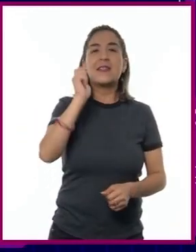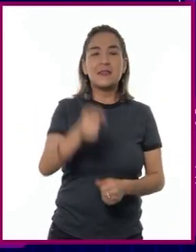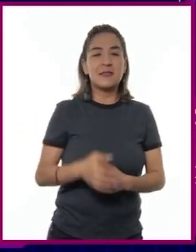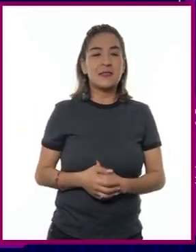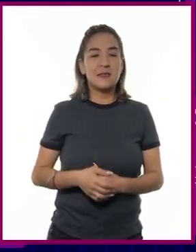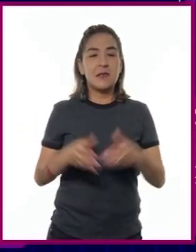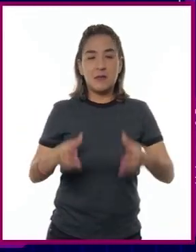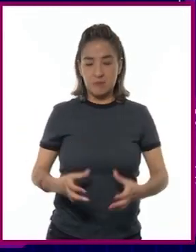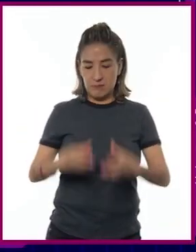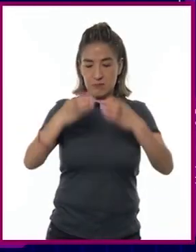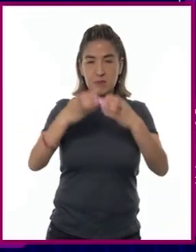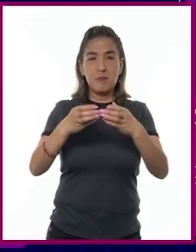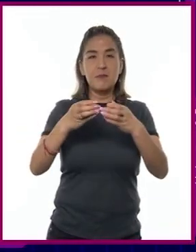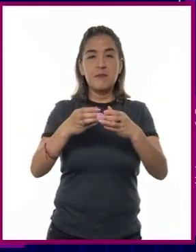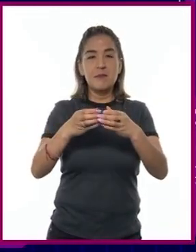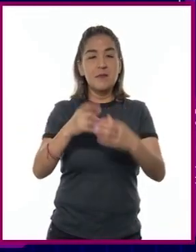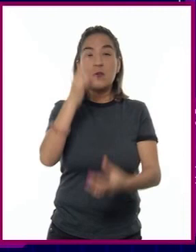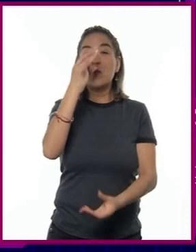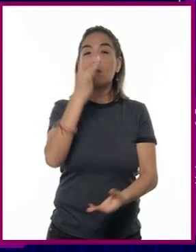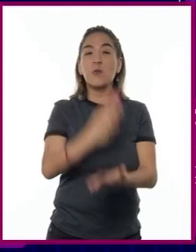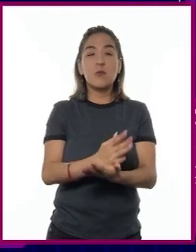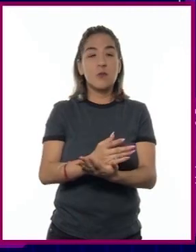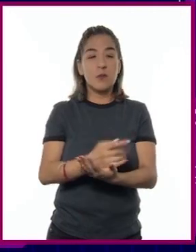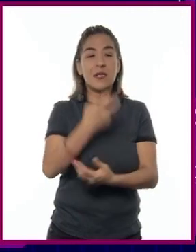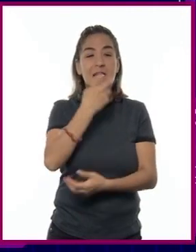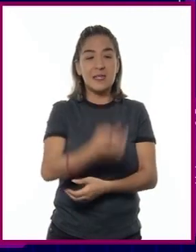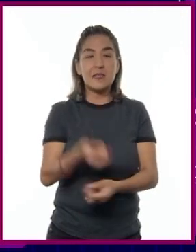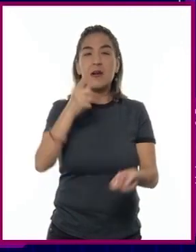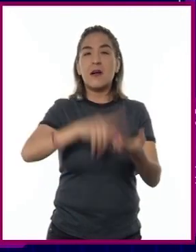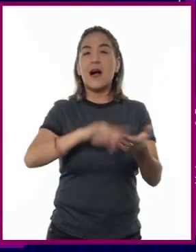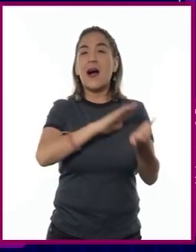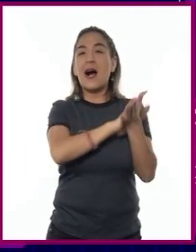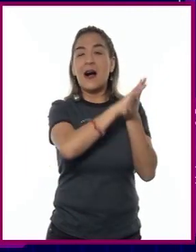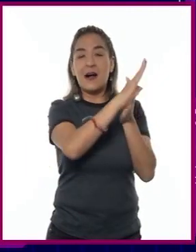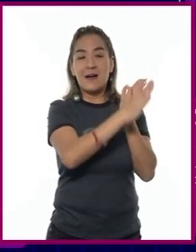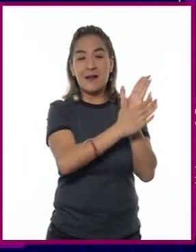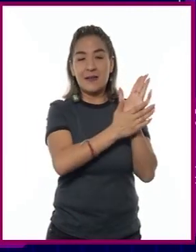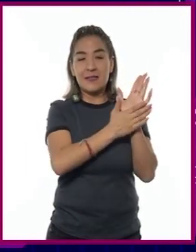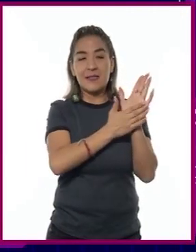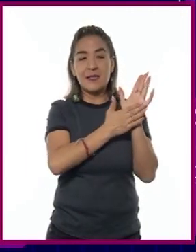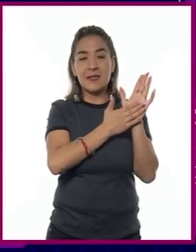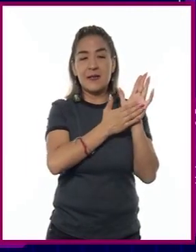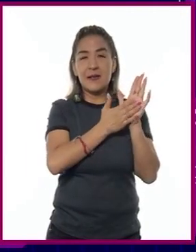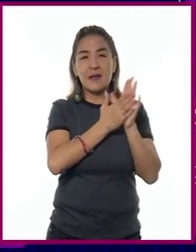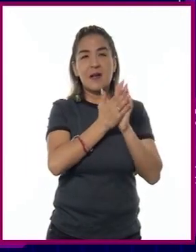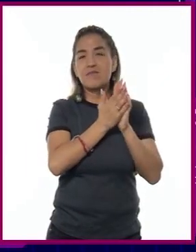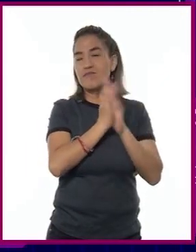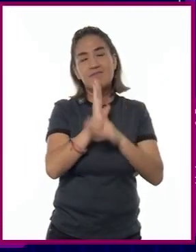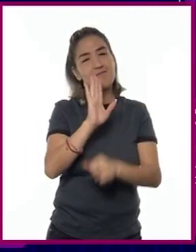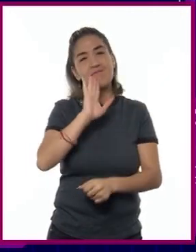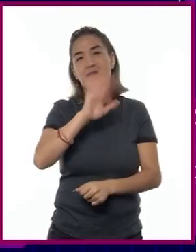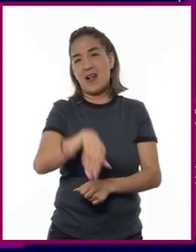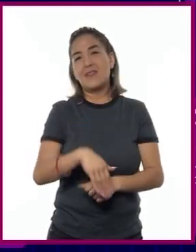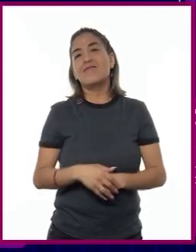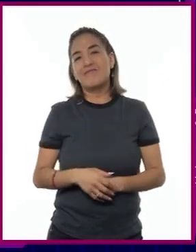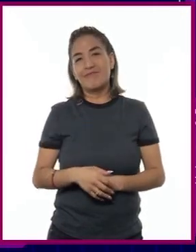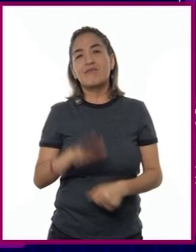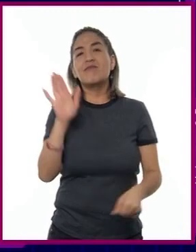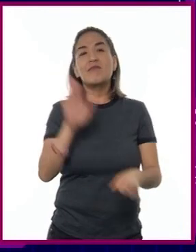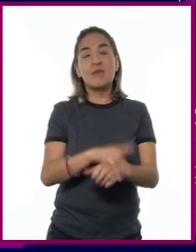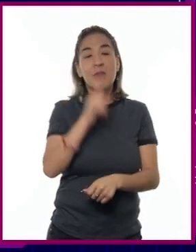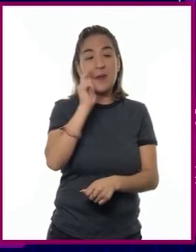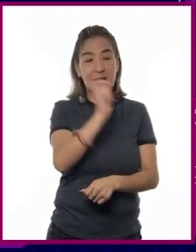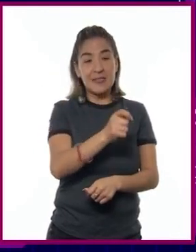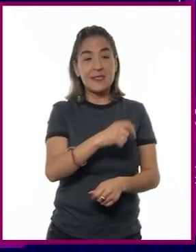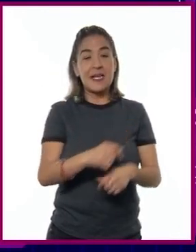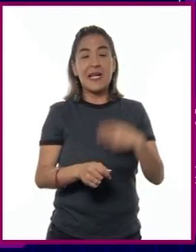un recipiente únicamente con el área de su superficie, es incorrecta. La opción